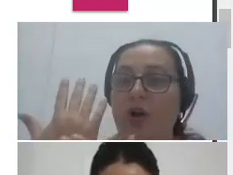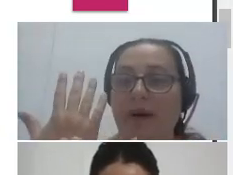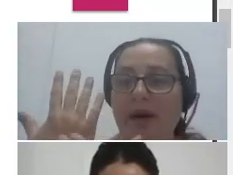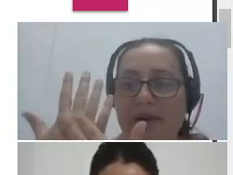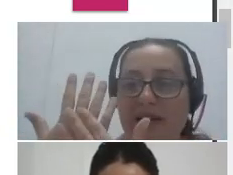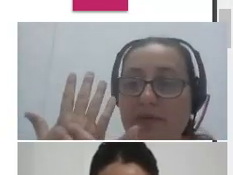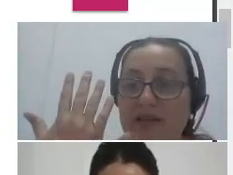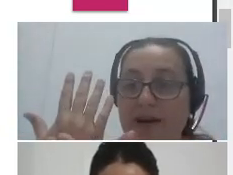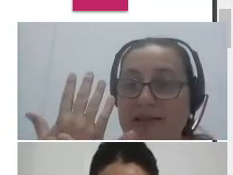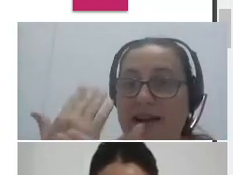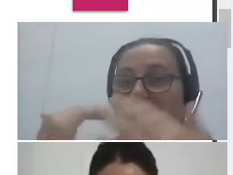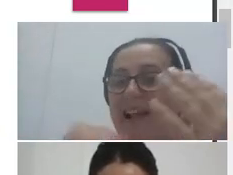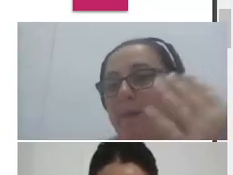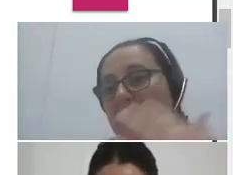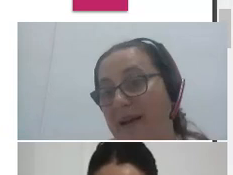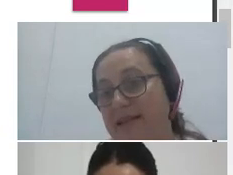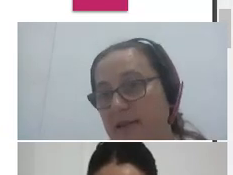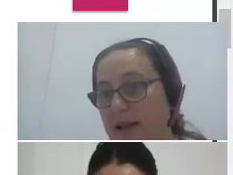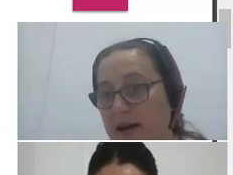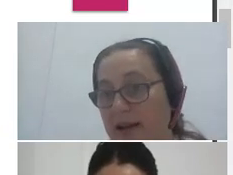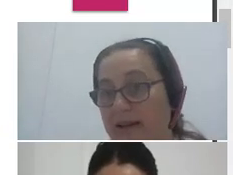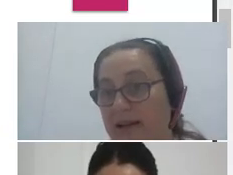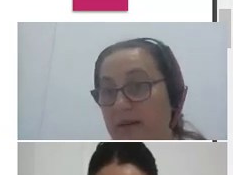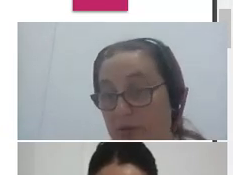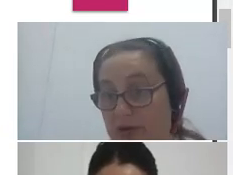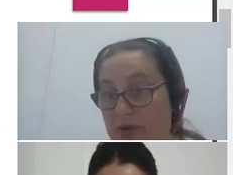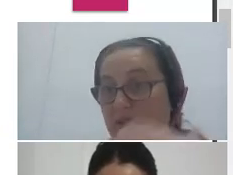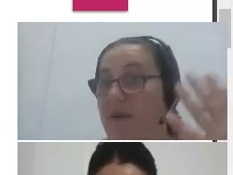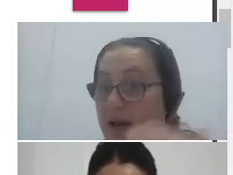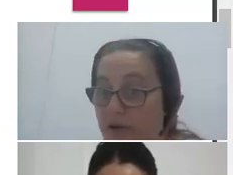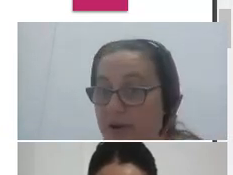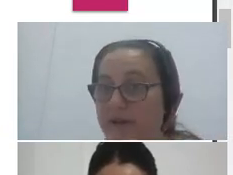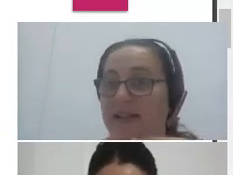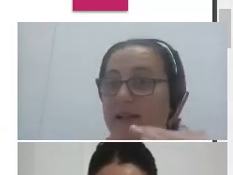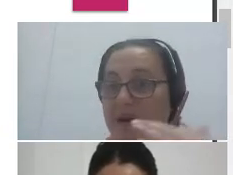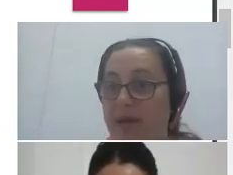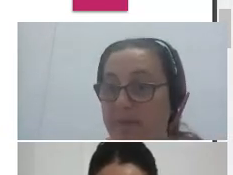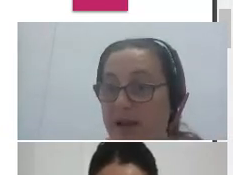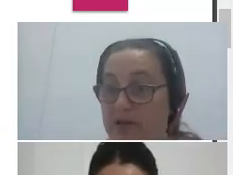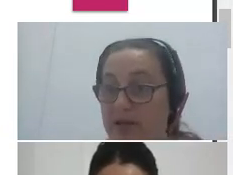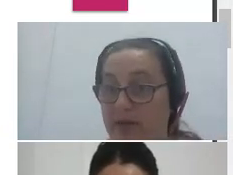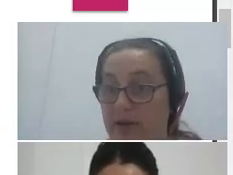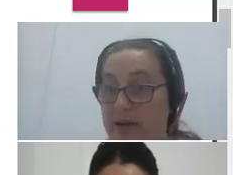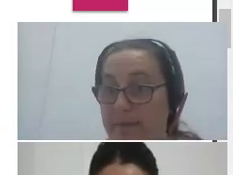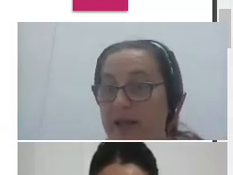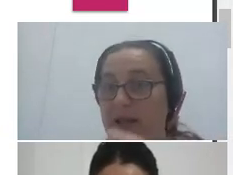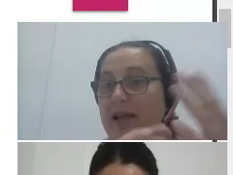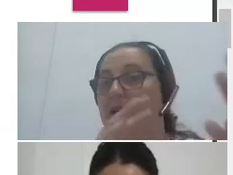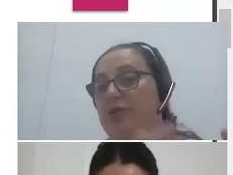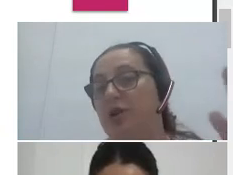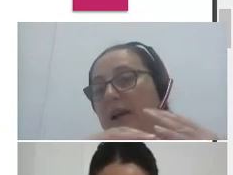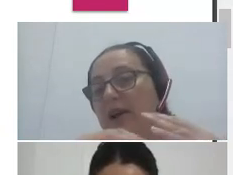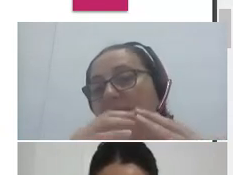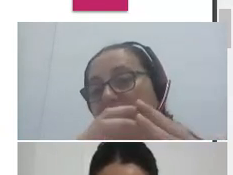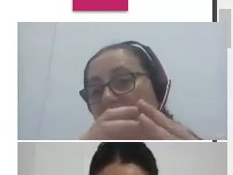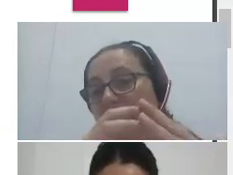grosor, nos va a permitir visualizar capas más internas que tenemos debajo de esta primer piel, ¿no es cierto? Y